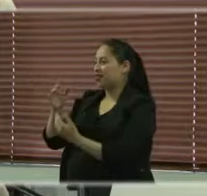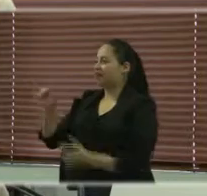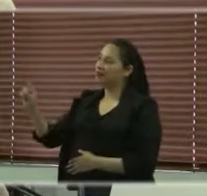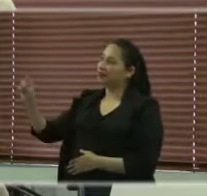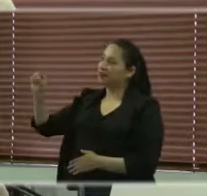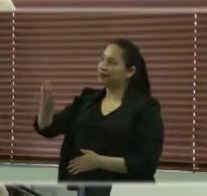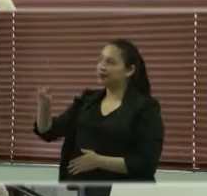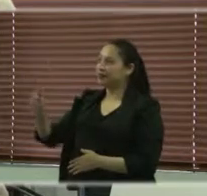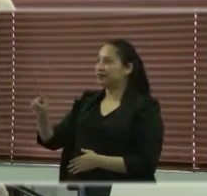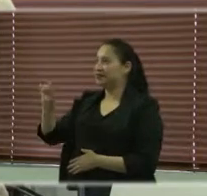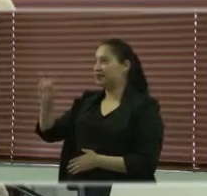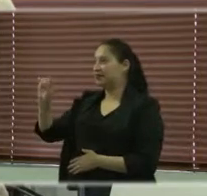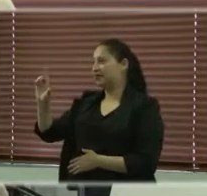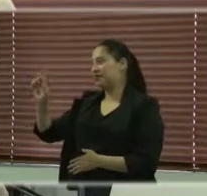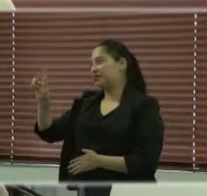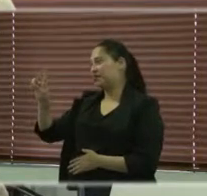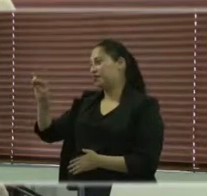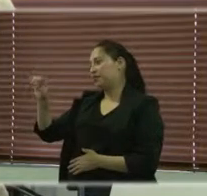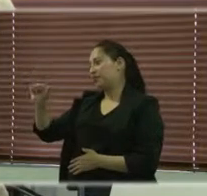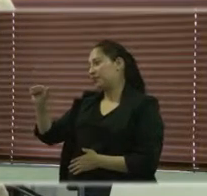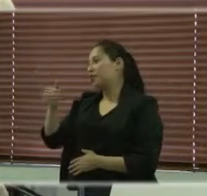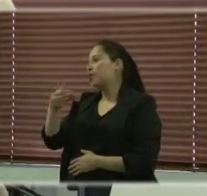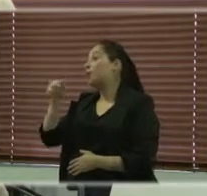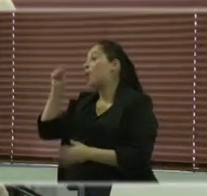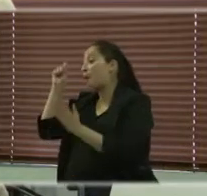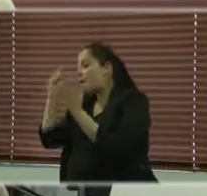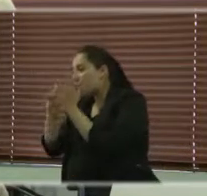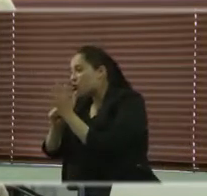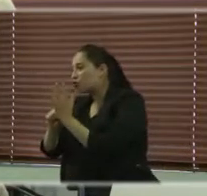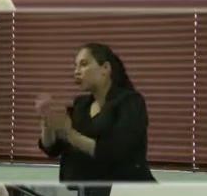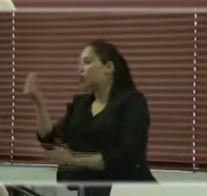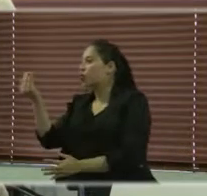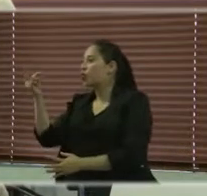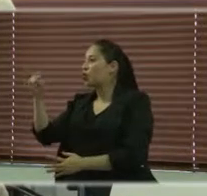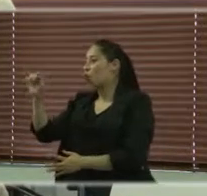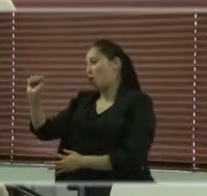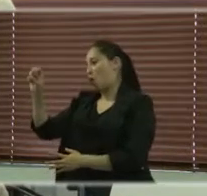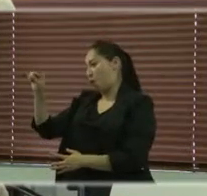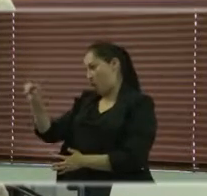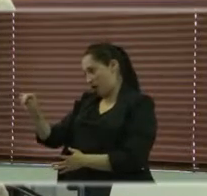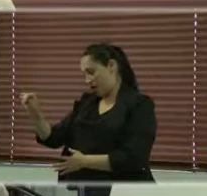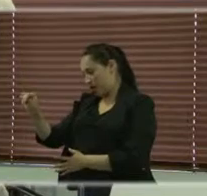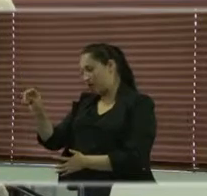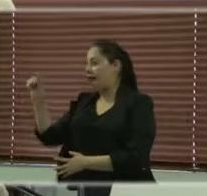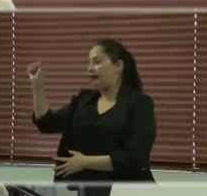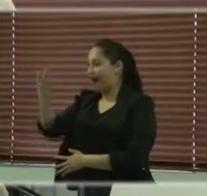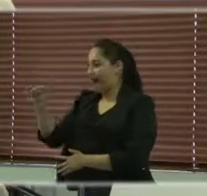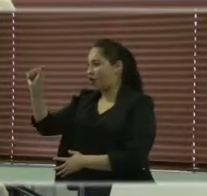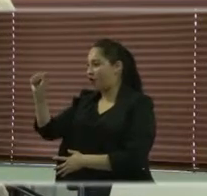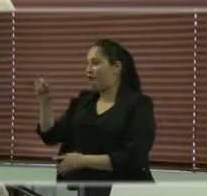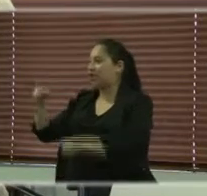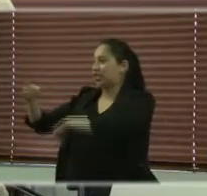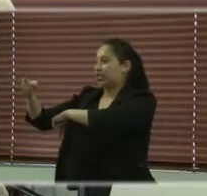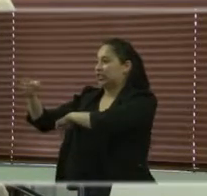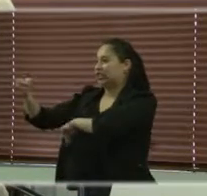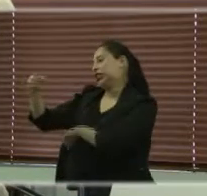Silvia punto Juan mi apellido es que con q o sea es mi nombre arroba gmail.com